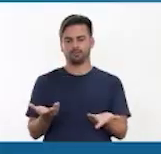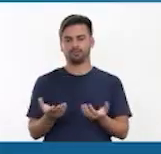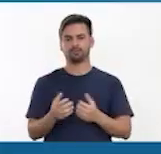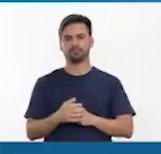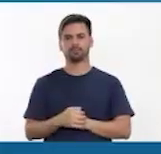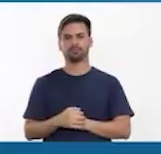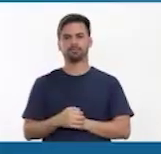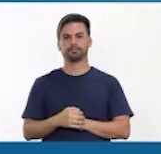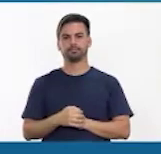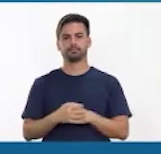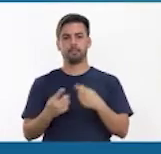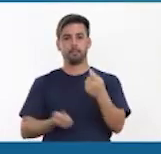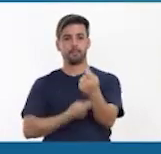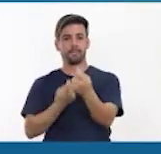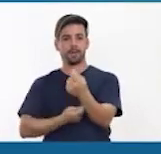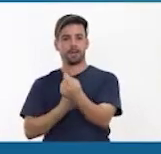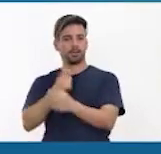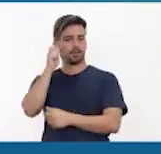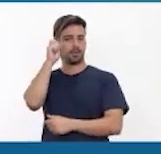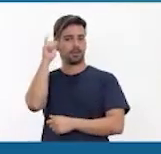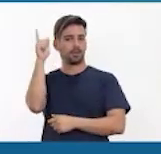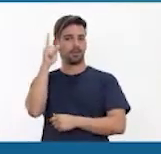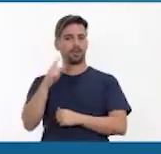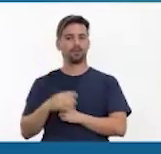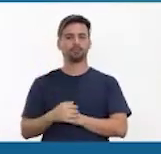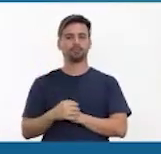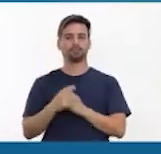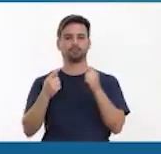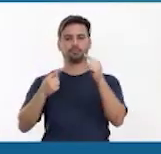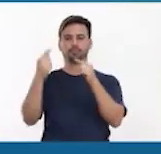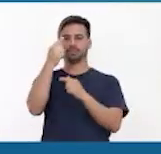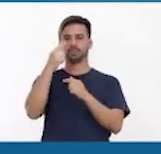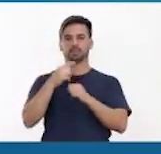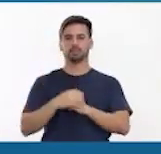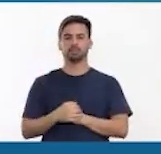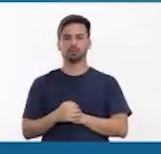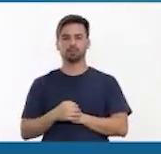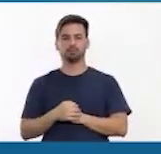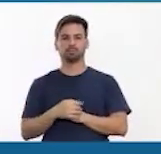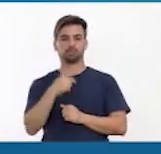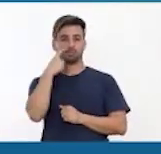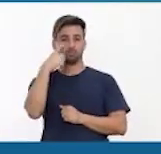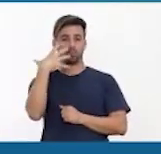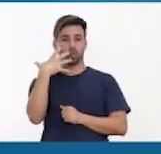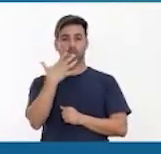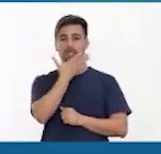es la batalla de ideas, principios y realizaciones, papel de la juventud cubana.